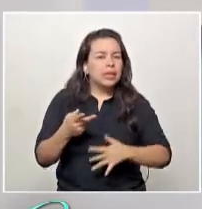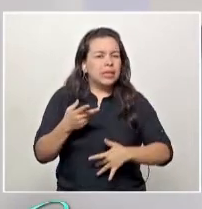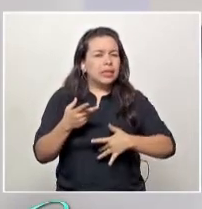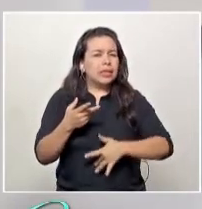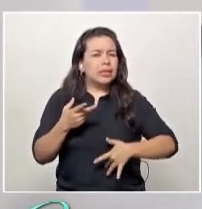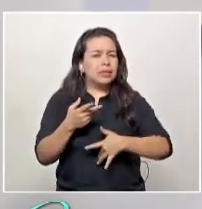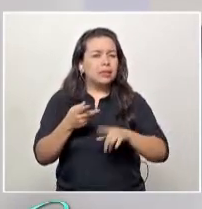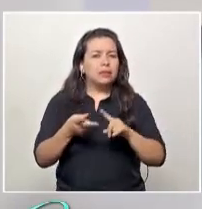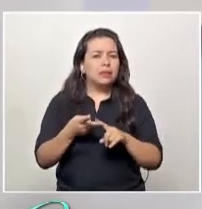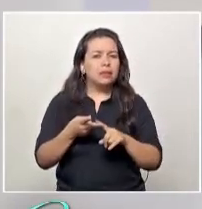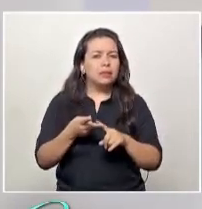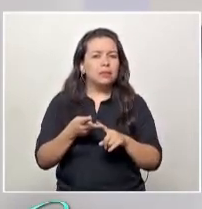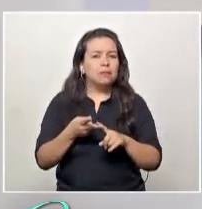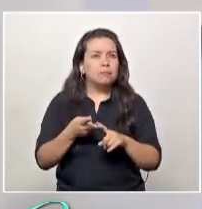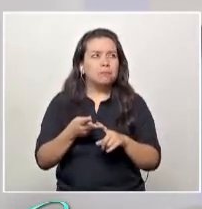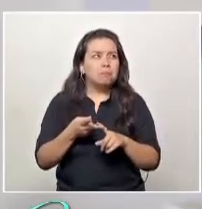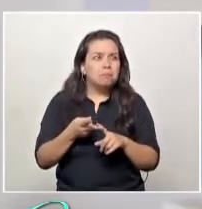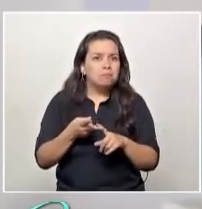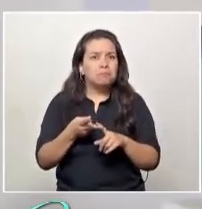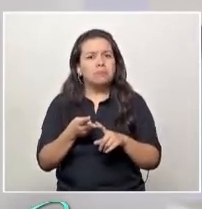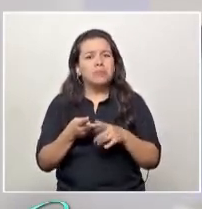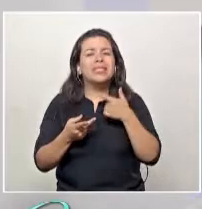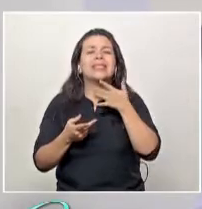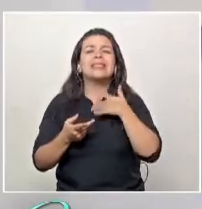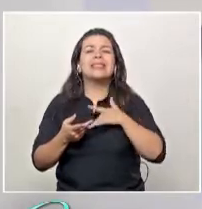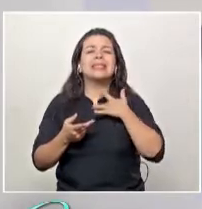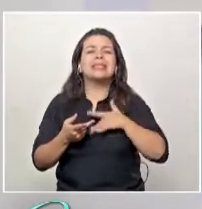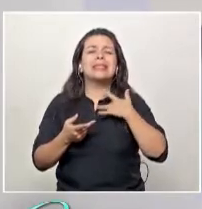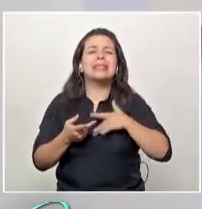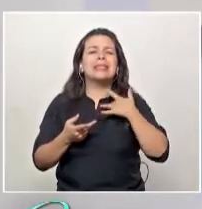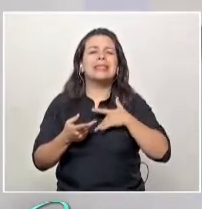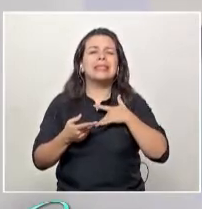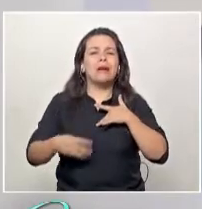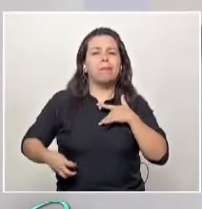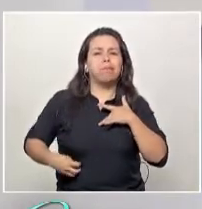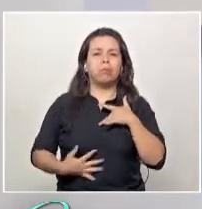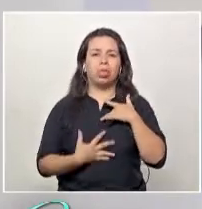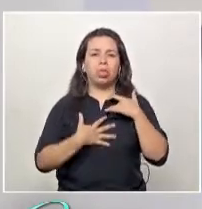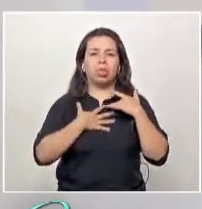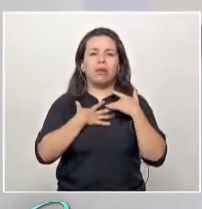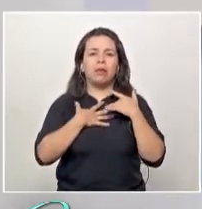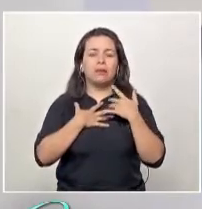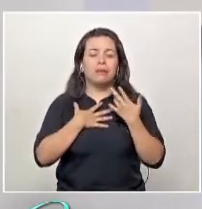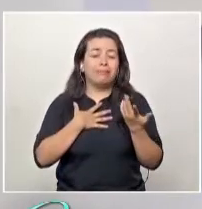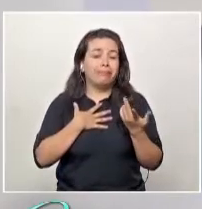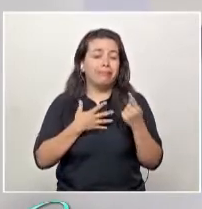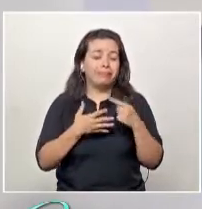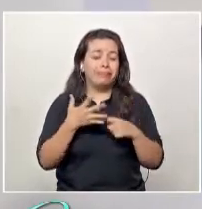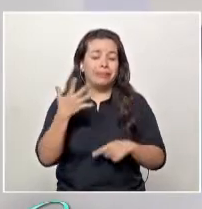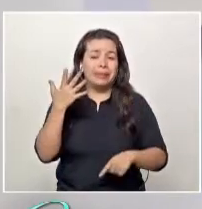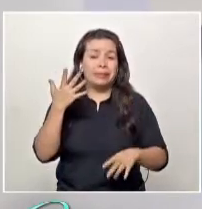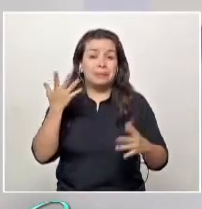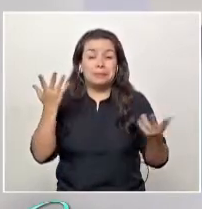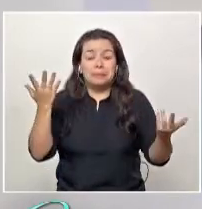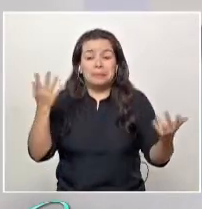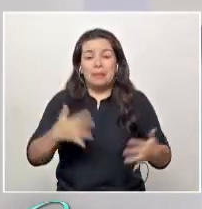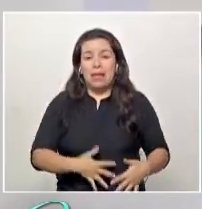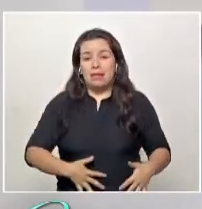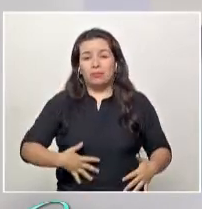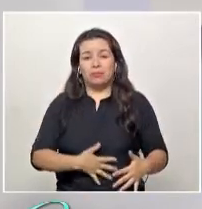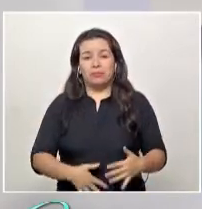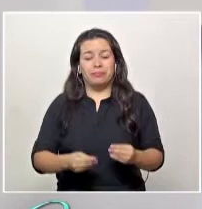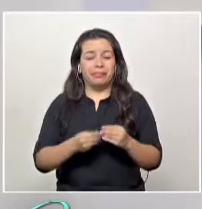gastritis? ¿Será un reflujo biliar? Tanta patología que hay en el